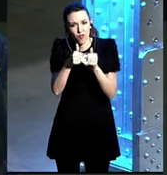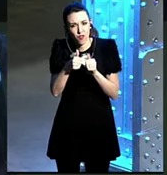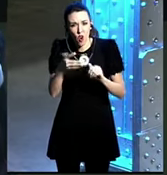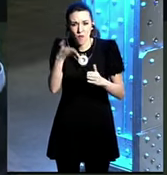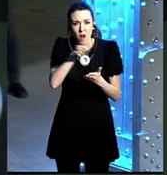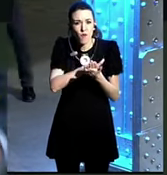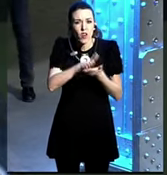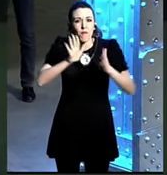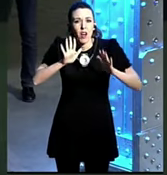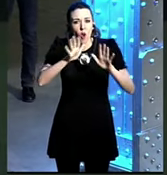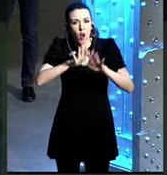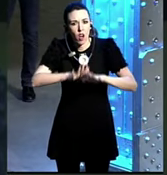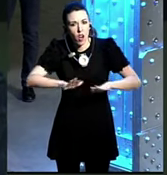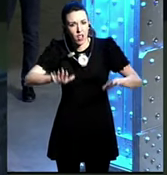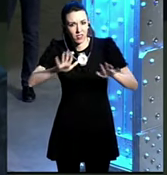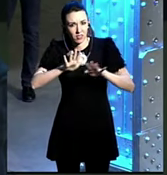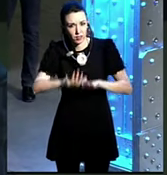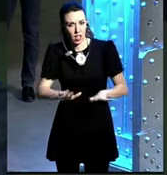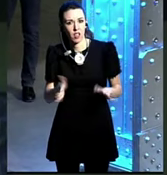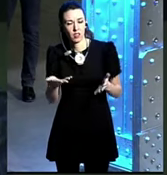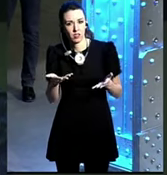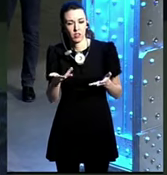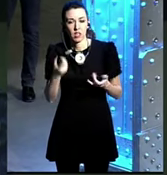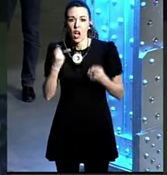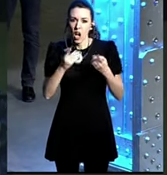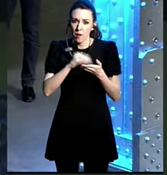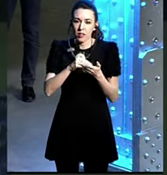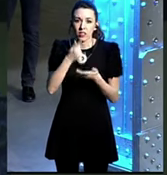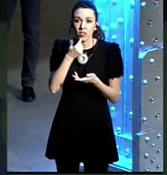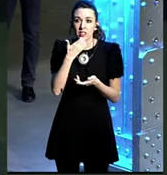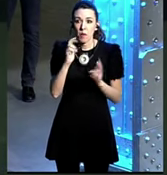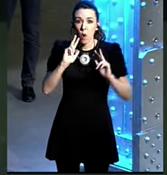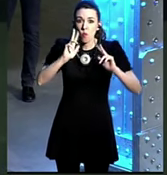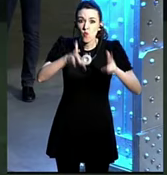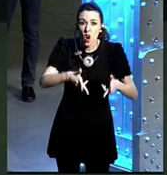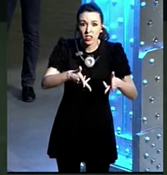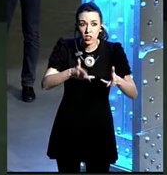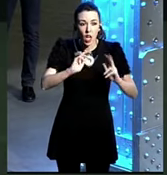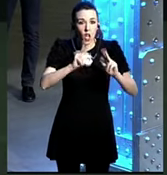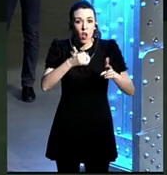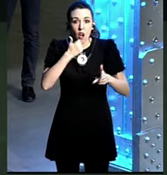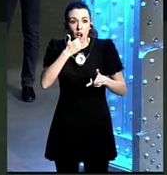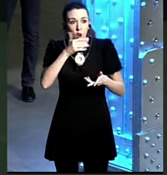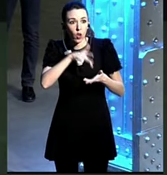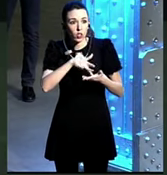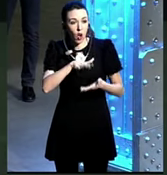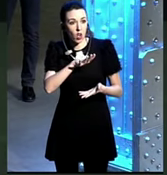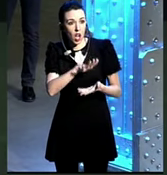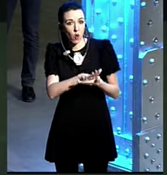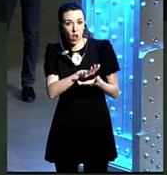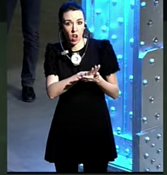estar muerto. A menudo también digo que si la muerte fuera algo que ocurriera pasivamente en